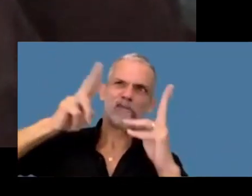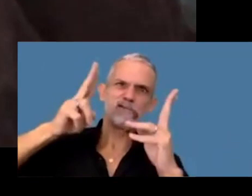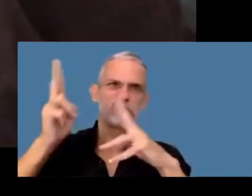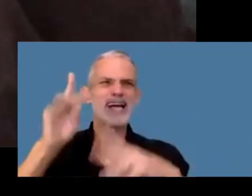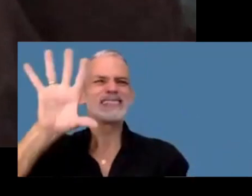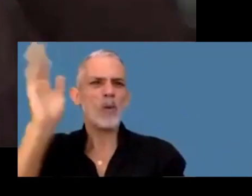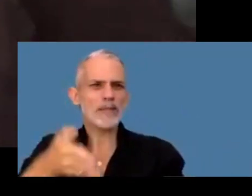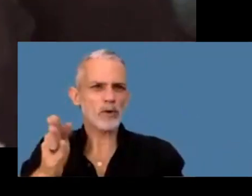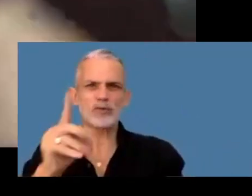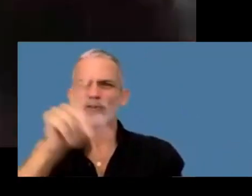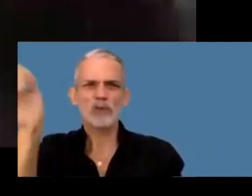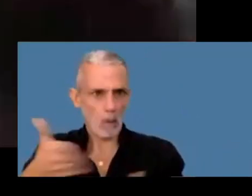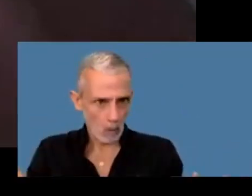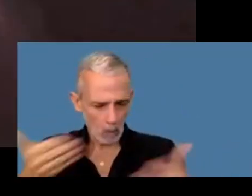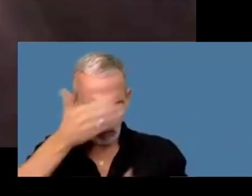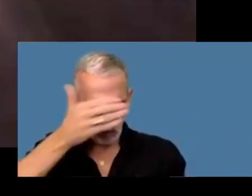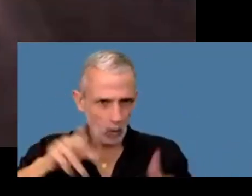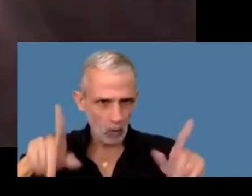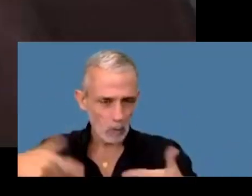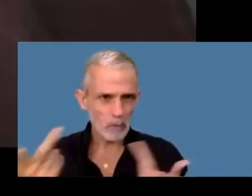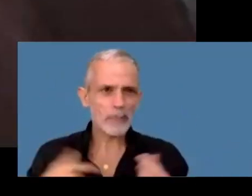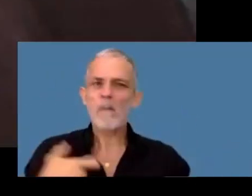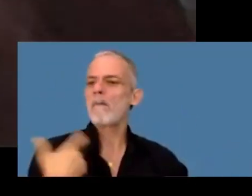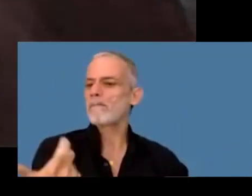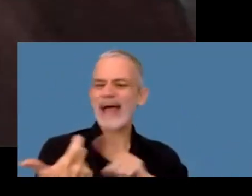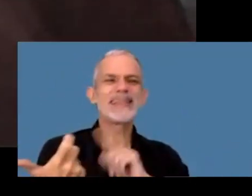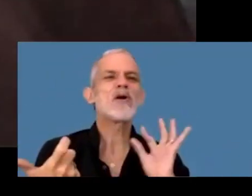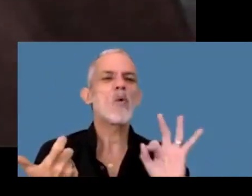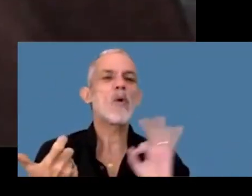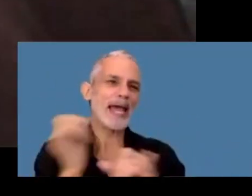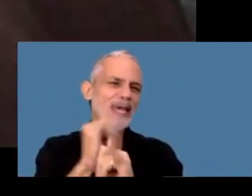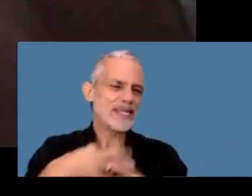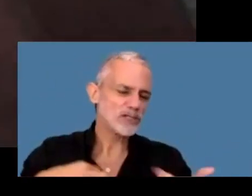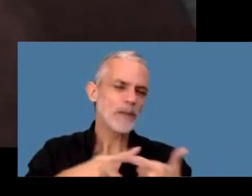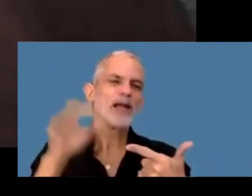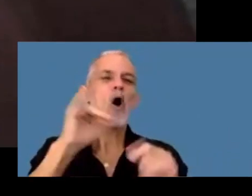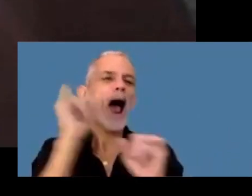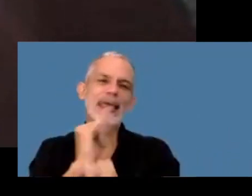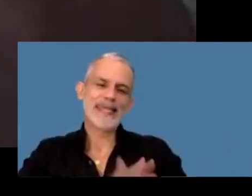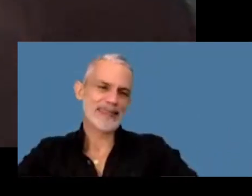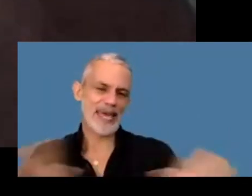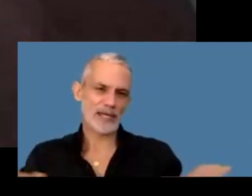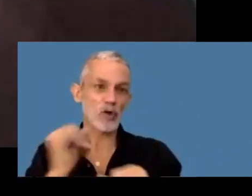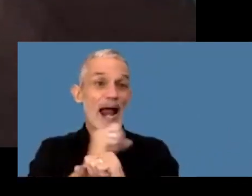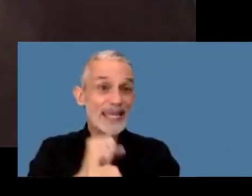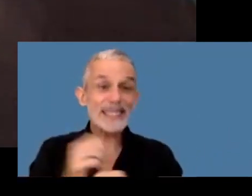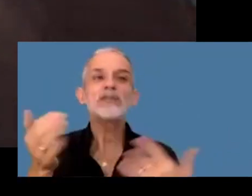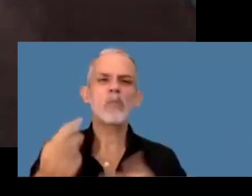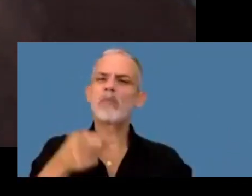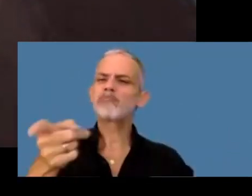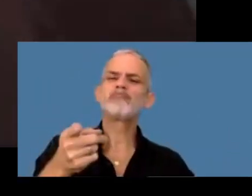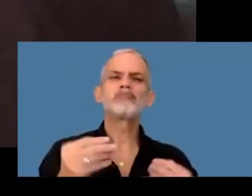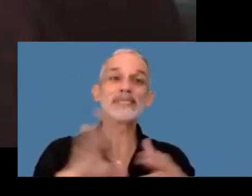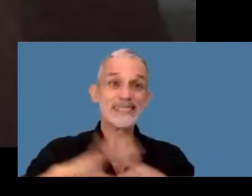cargo al resultado. Entonces no hay base imponible jurisdiccional local para reclamar. Todo depende de por qué y cuál